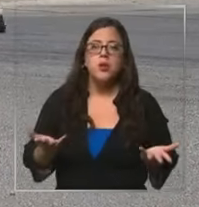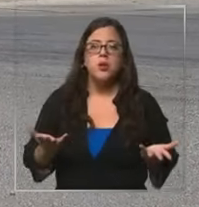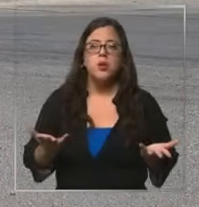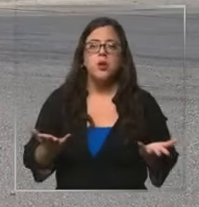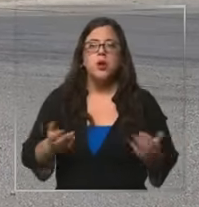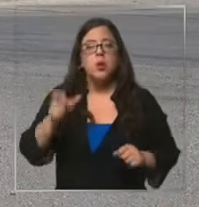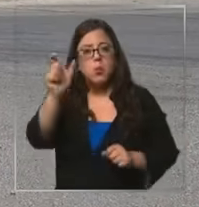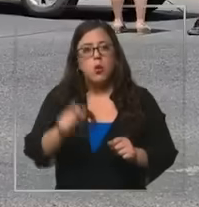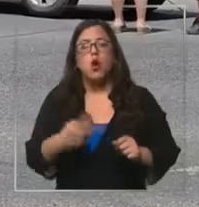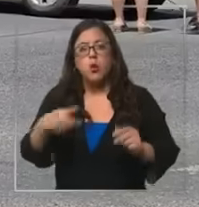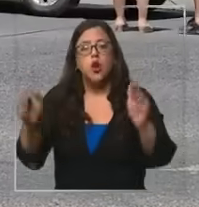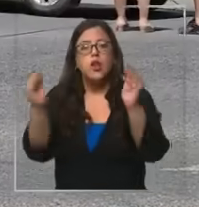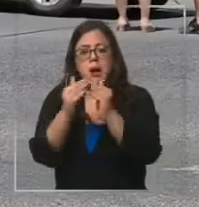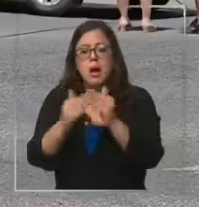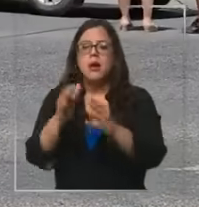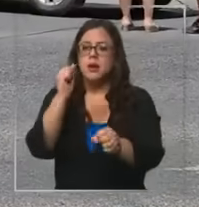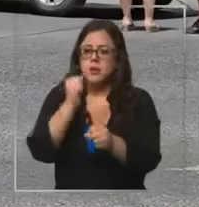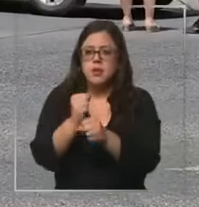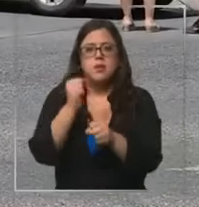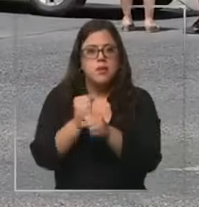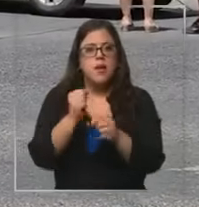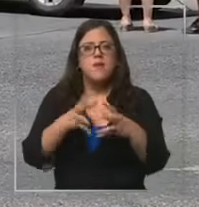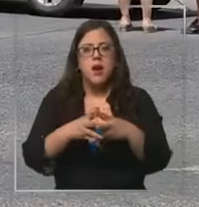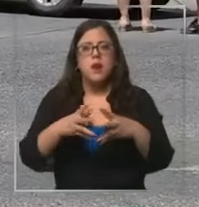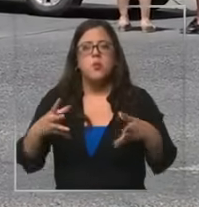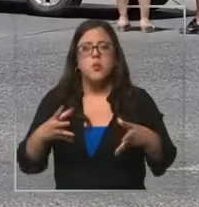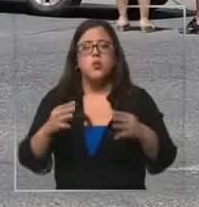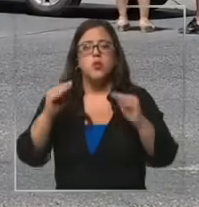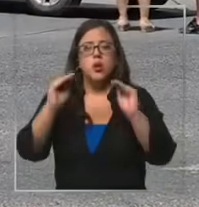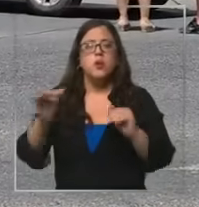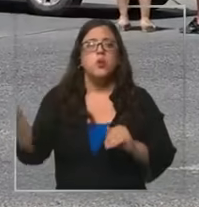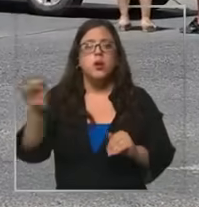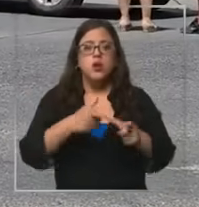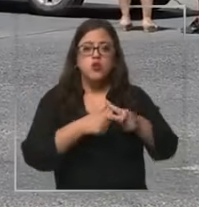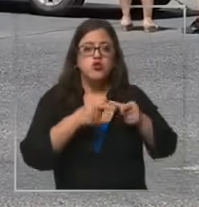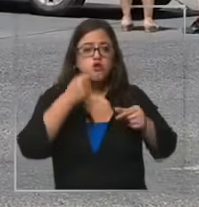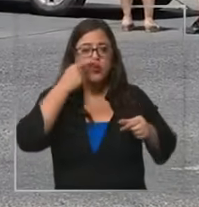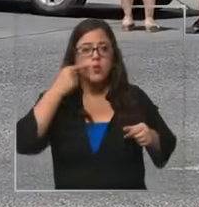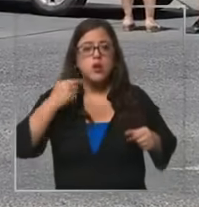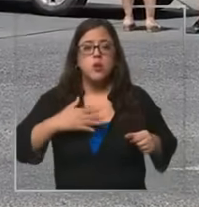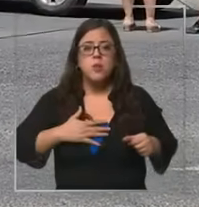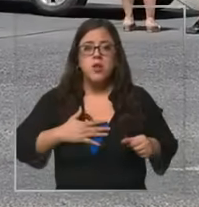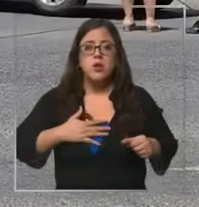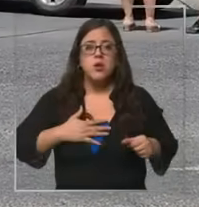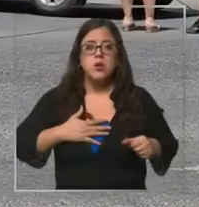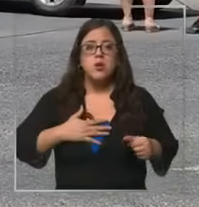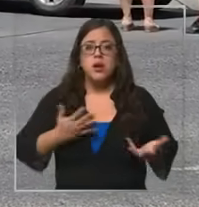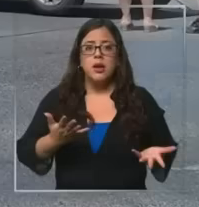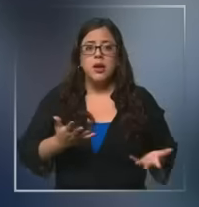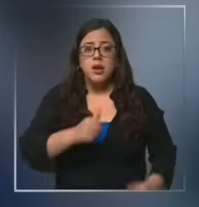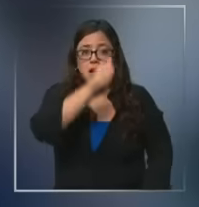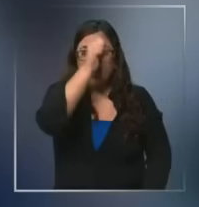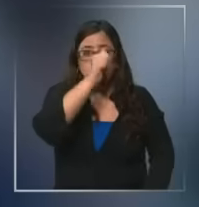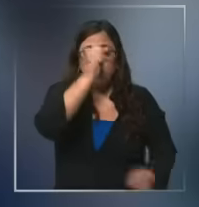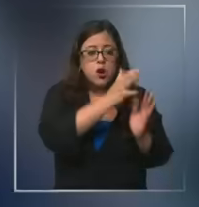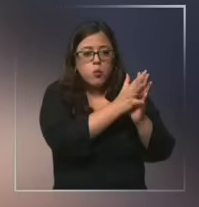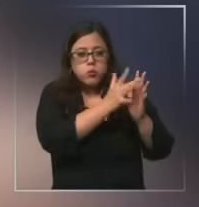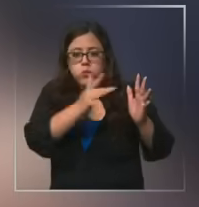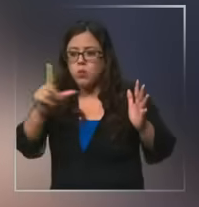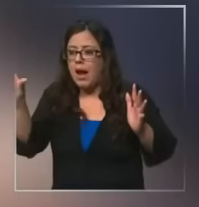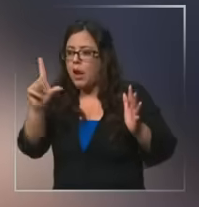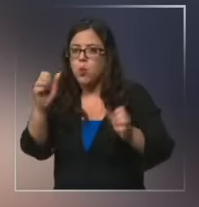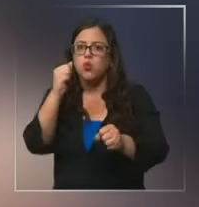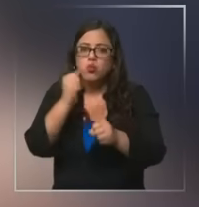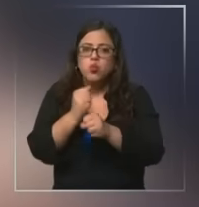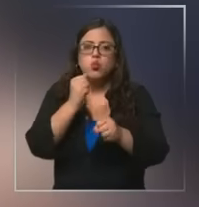casa, trabajador. Está como decía mi sobrino. De domingo a lunes. Bueno,